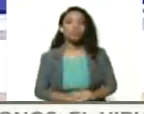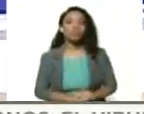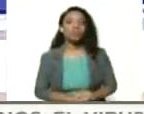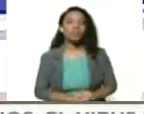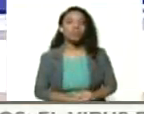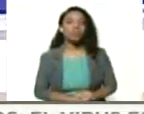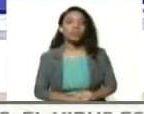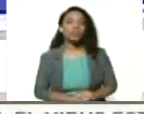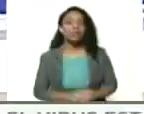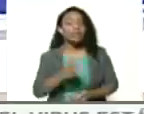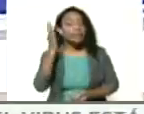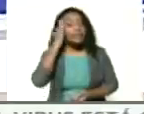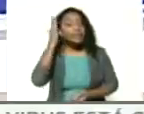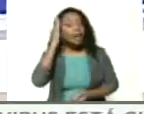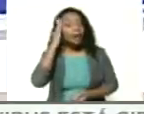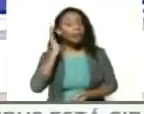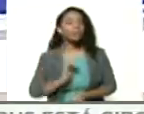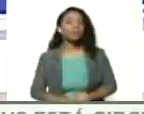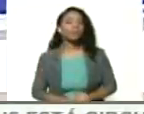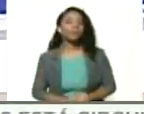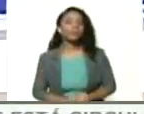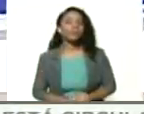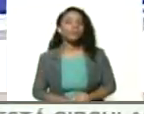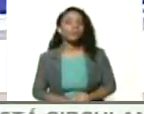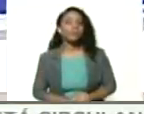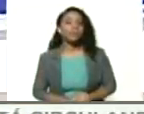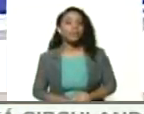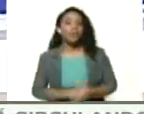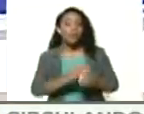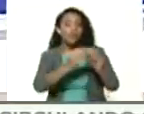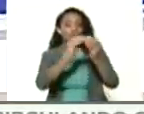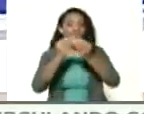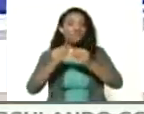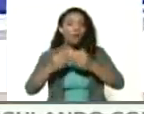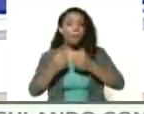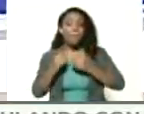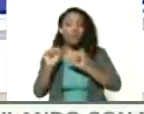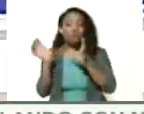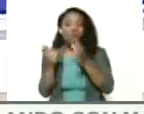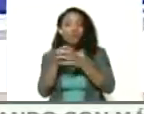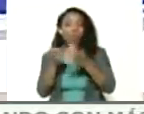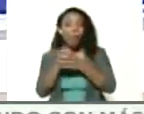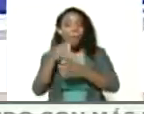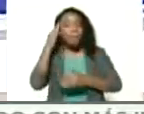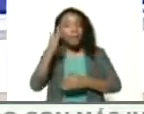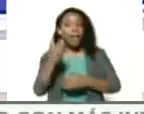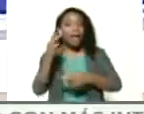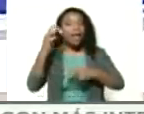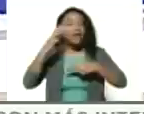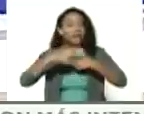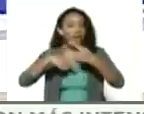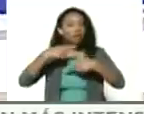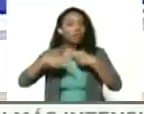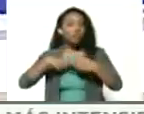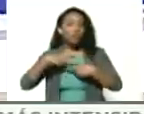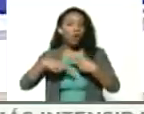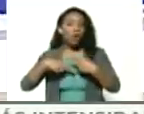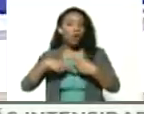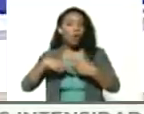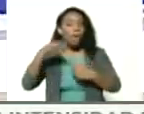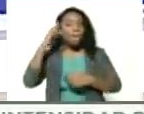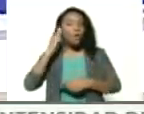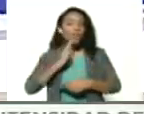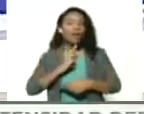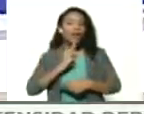Suárez Churio evitó que un grupo de soldados revolucionarios